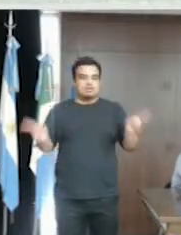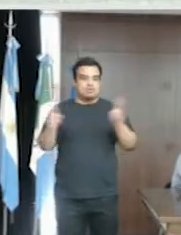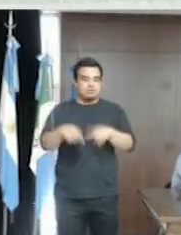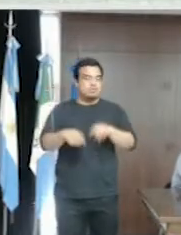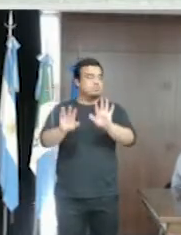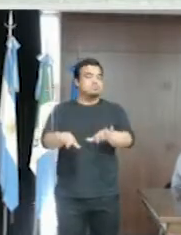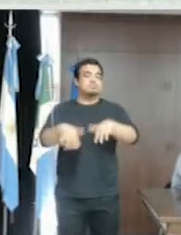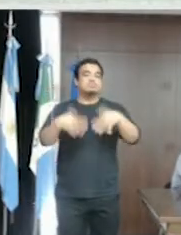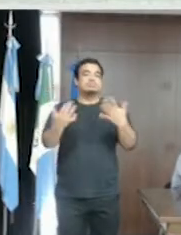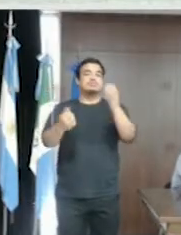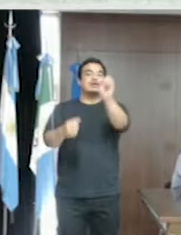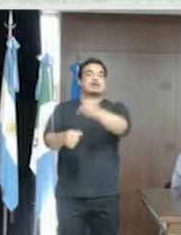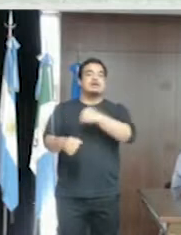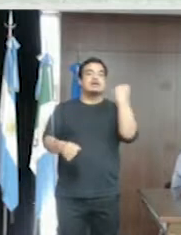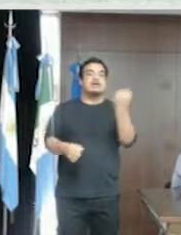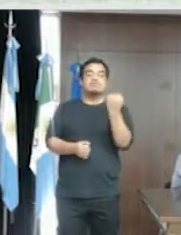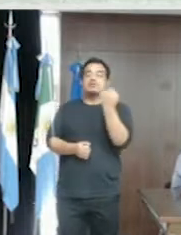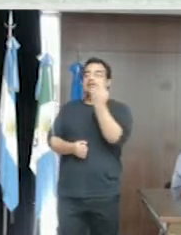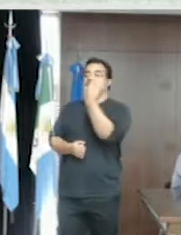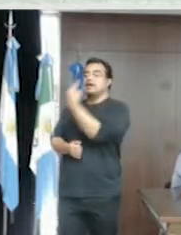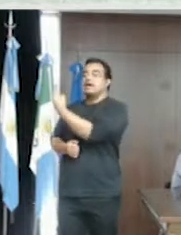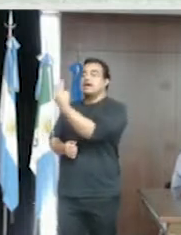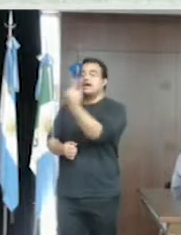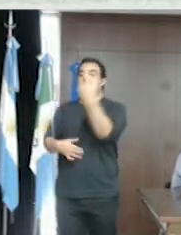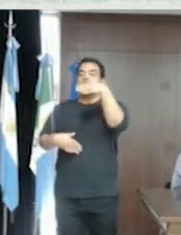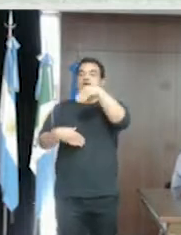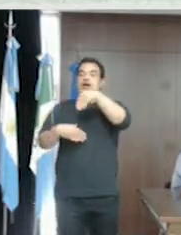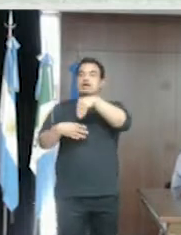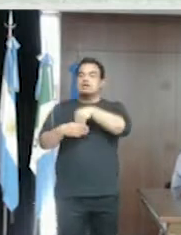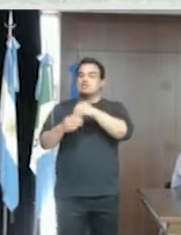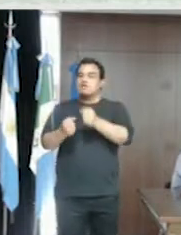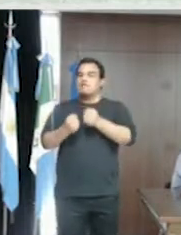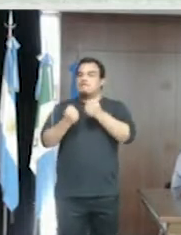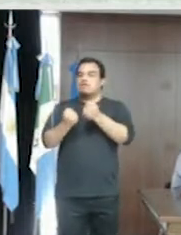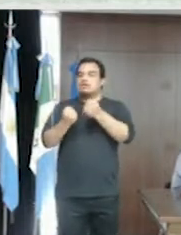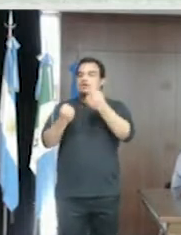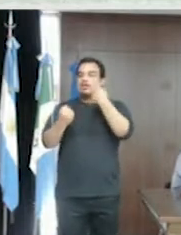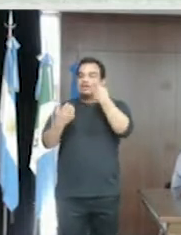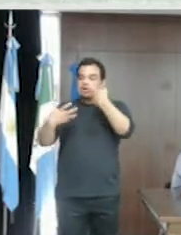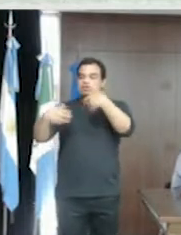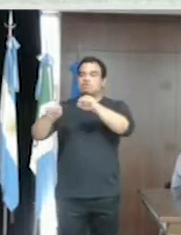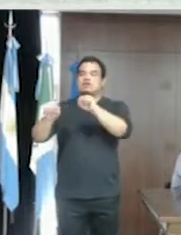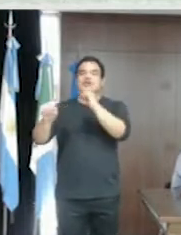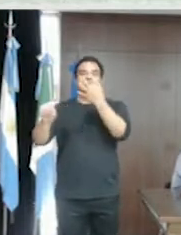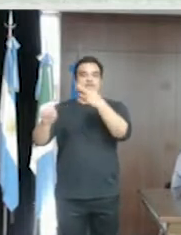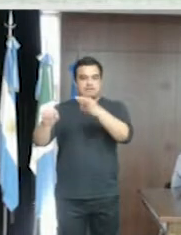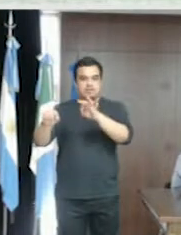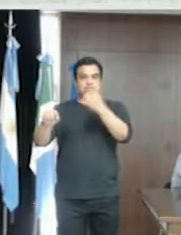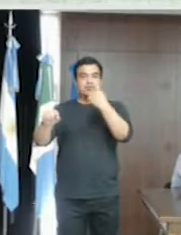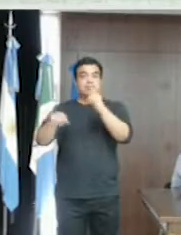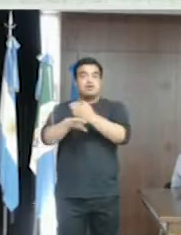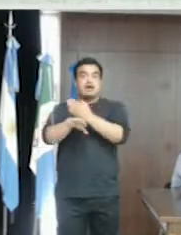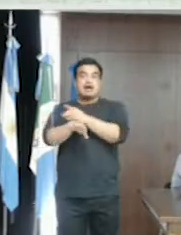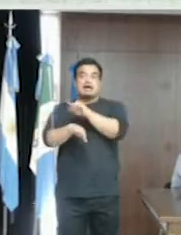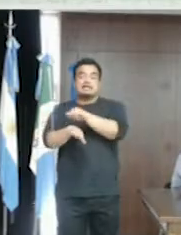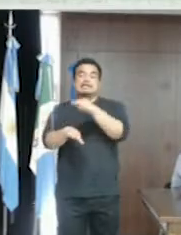el potencial que tenemos adentro, pero no nos olvidemos que para eso tenemos que poner voluntad.